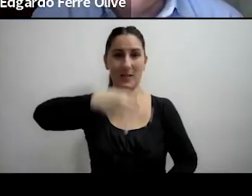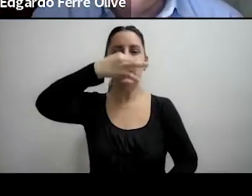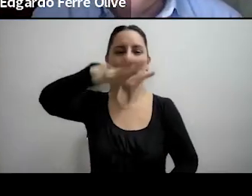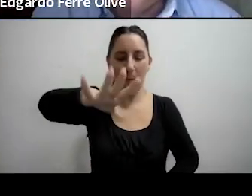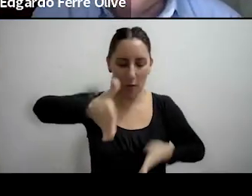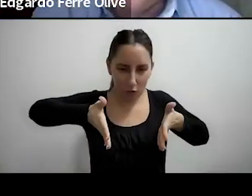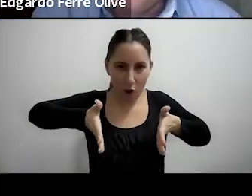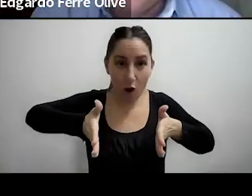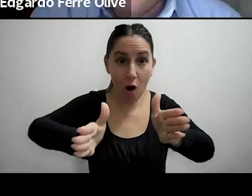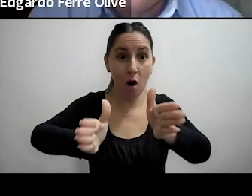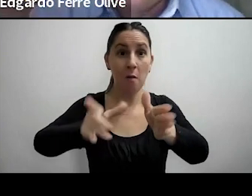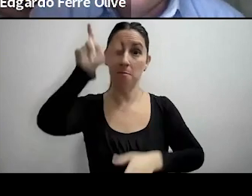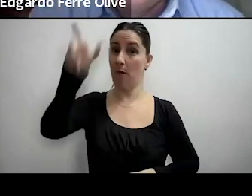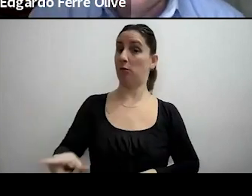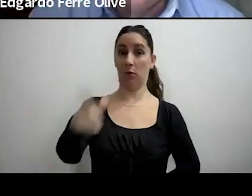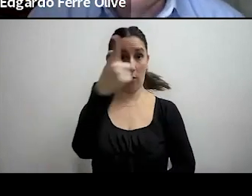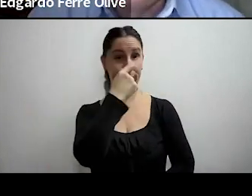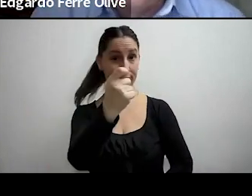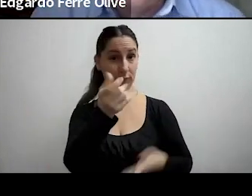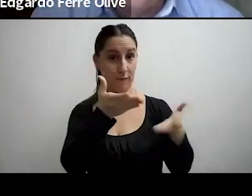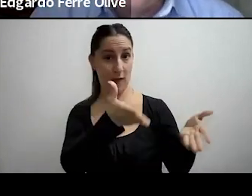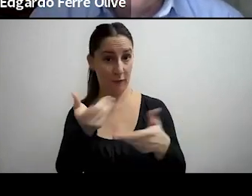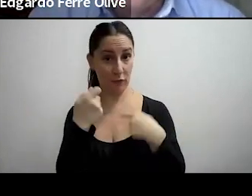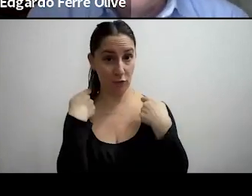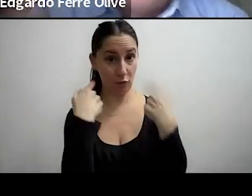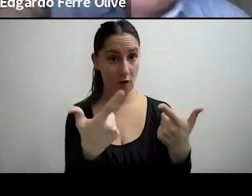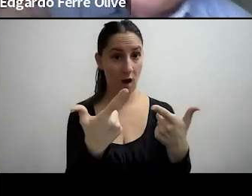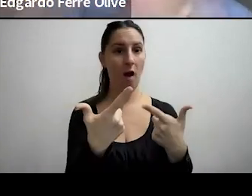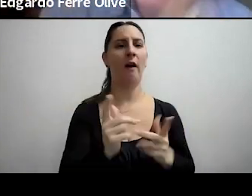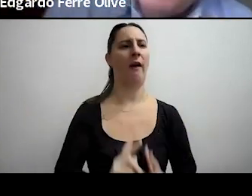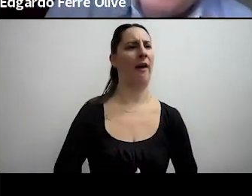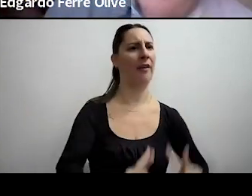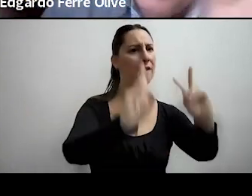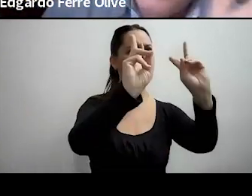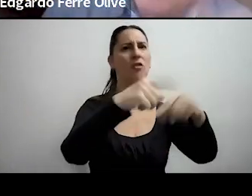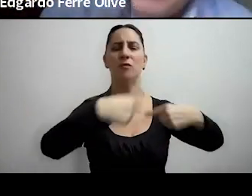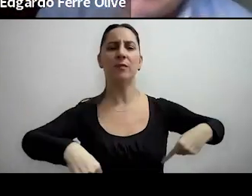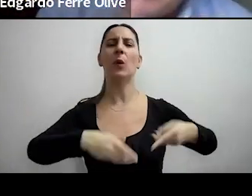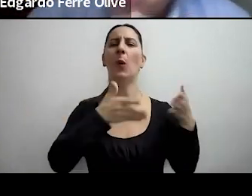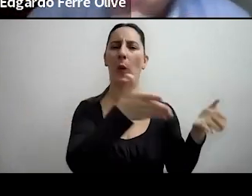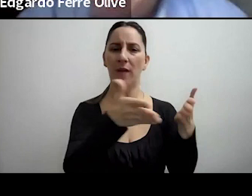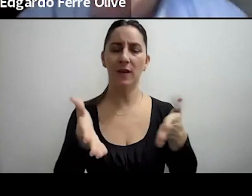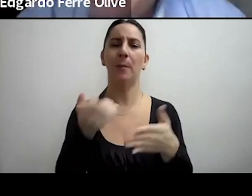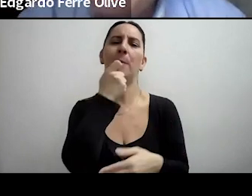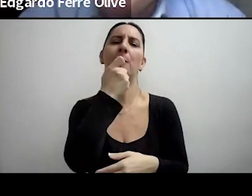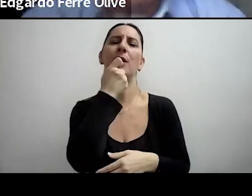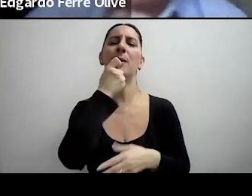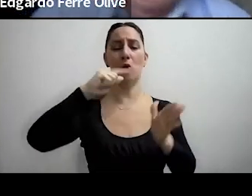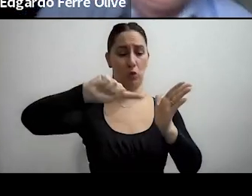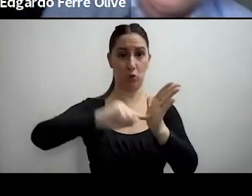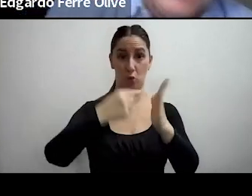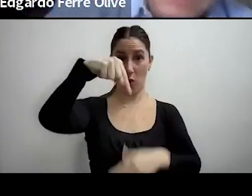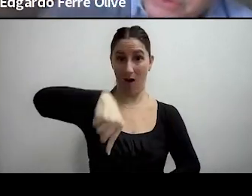es un beneficio para esa persona. Estoy iluminando la cuadra, es un beneficio. En el ámbito metropolitano, supónganse, en la Ciudad Autónoma de Buenos